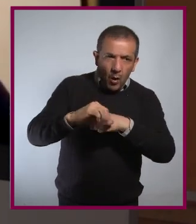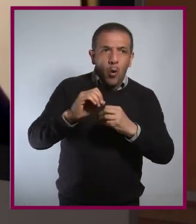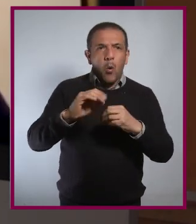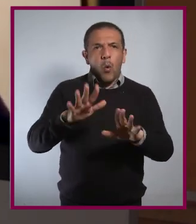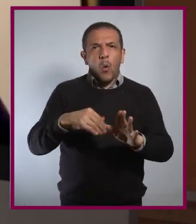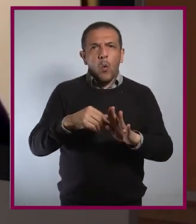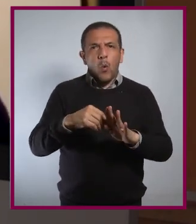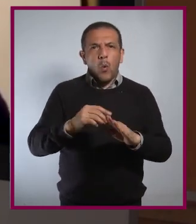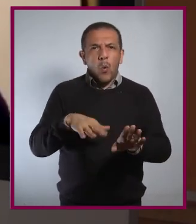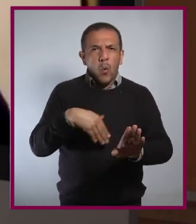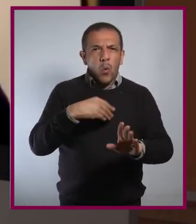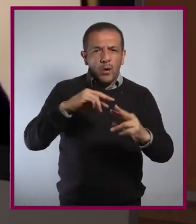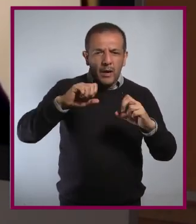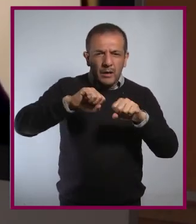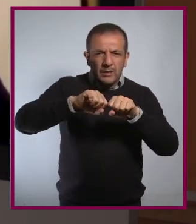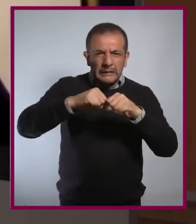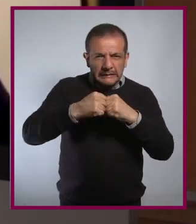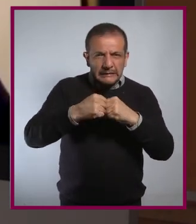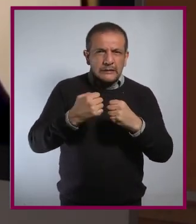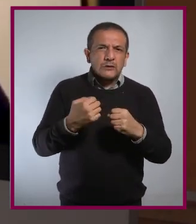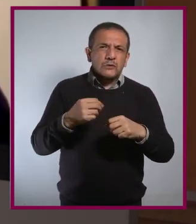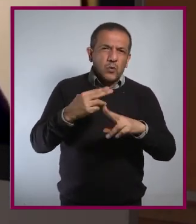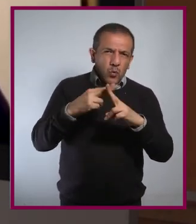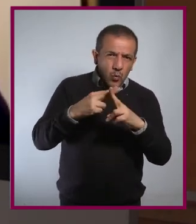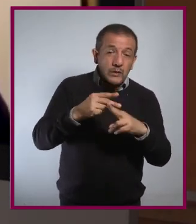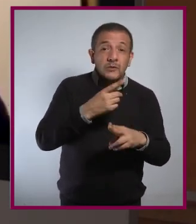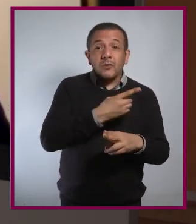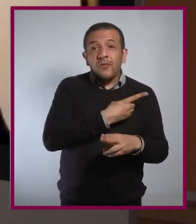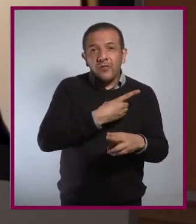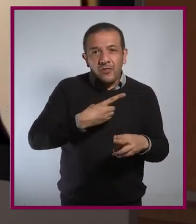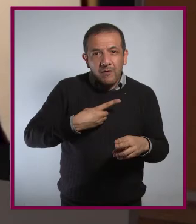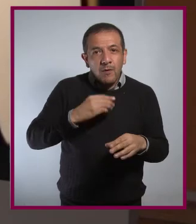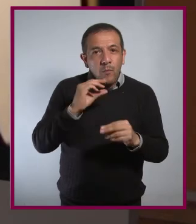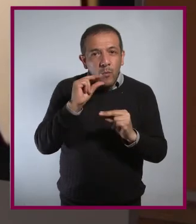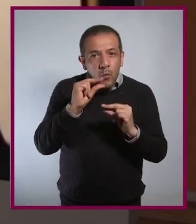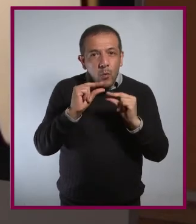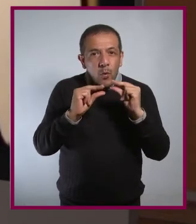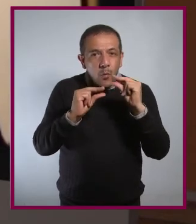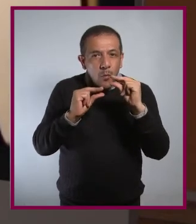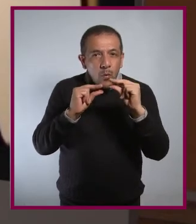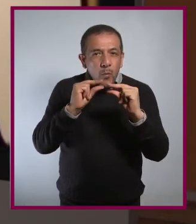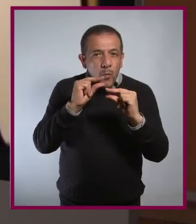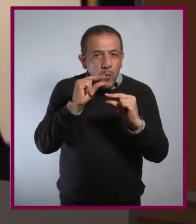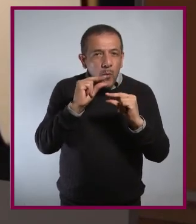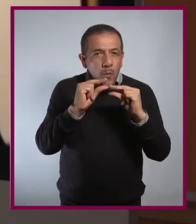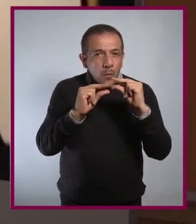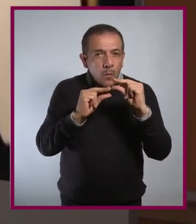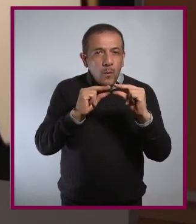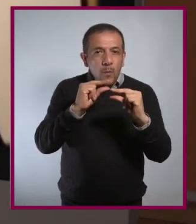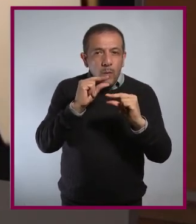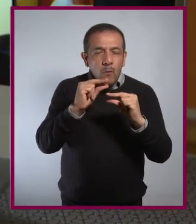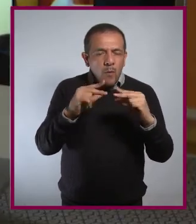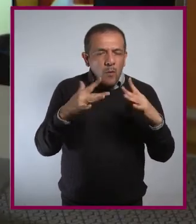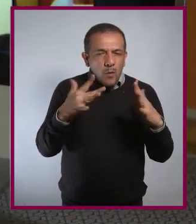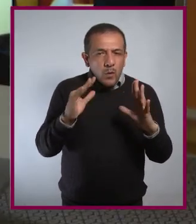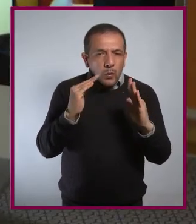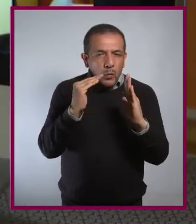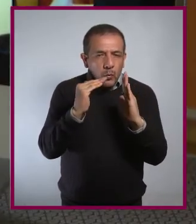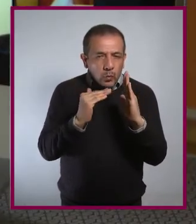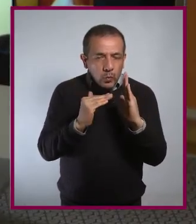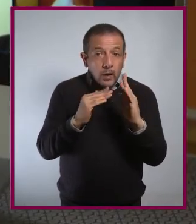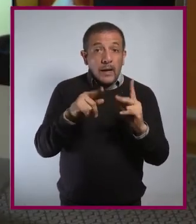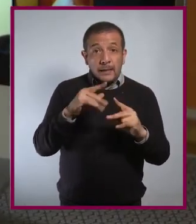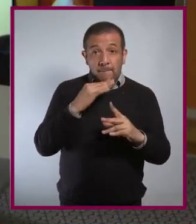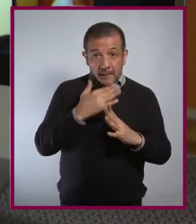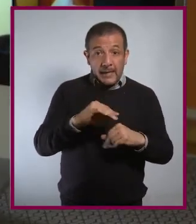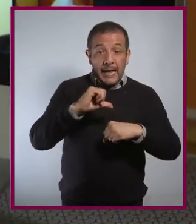después de un traumatismo, se quede muy claro que se tienen que ir resolviendo con el paso de los días y las semanas. Entonces, no se espera